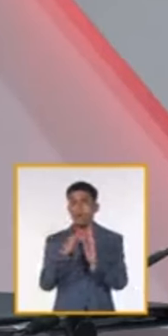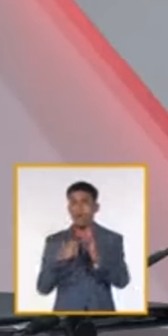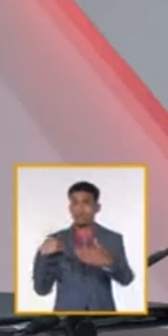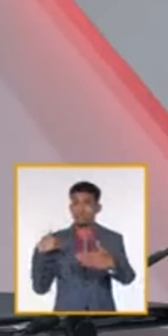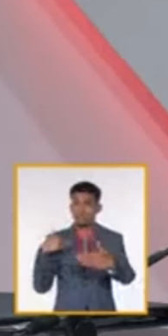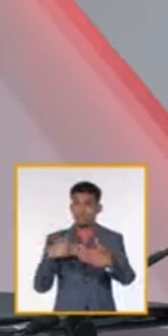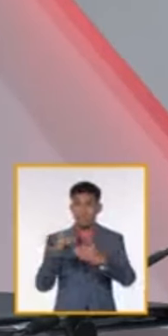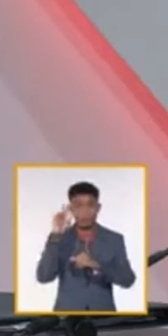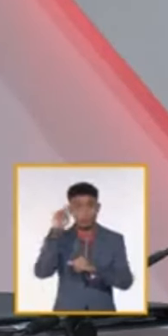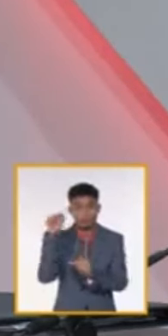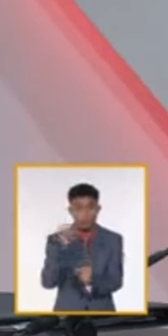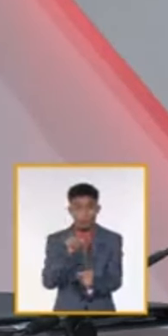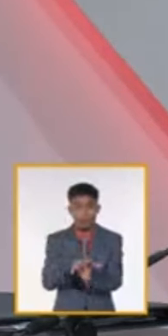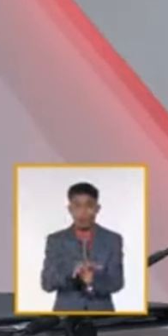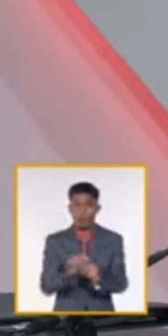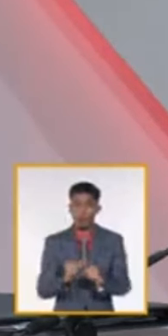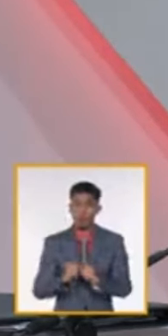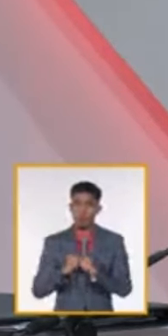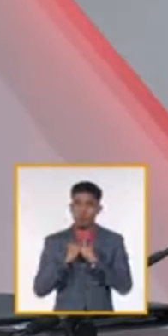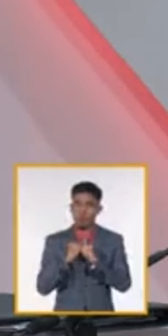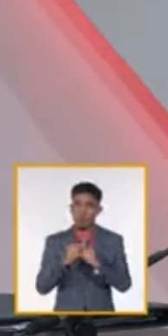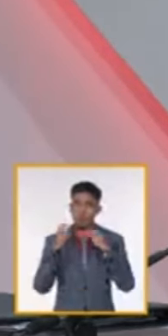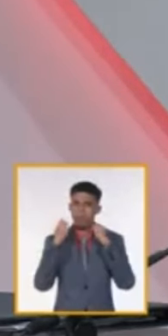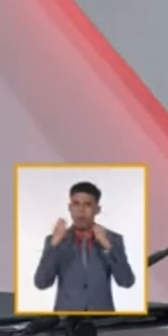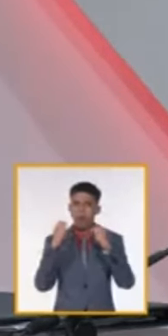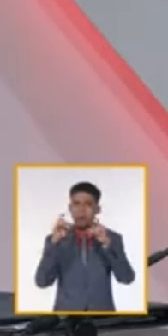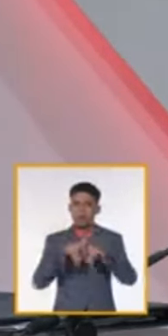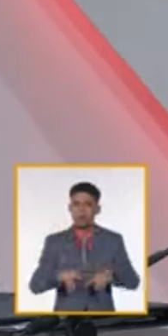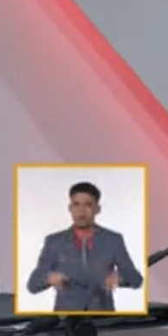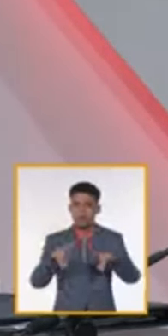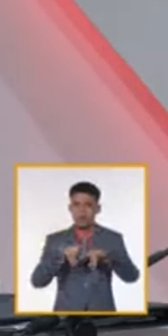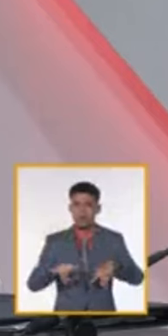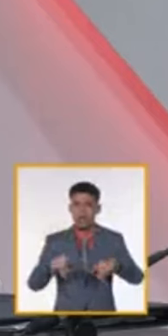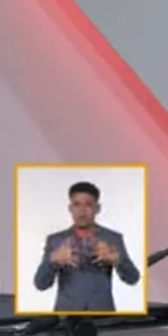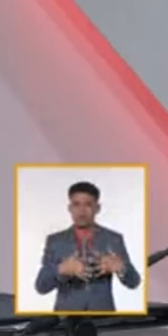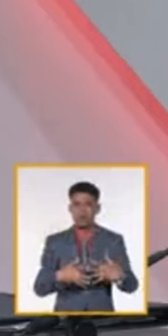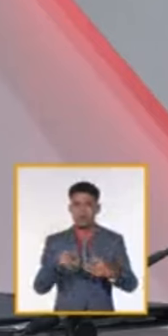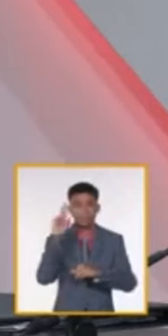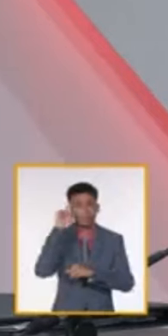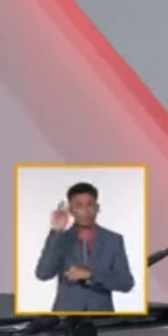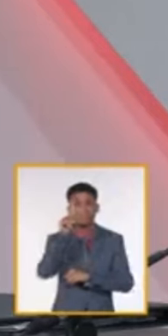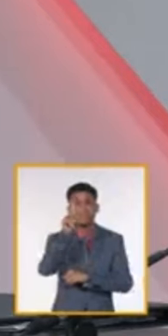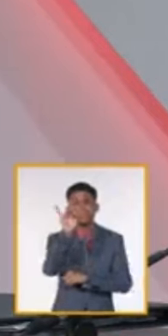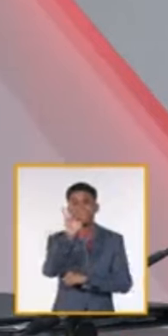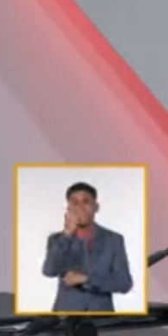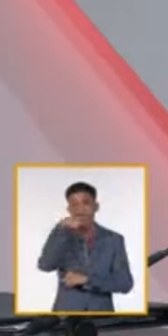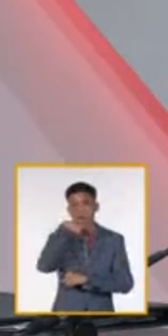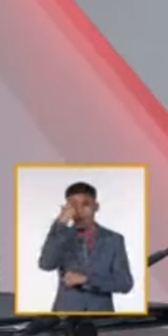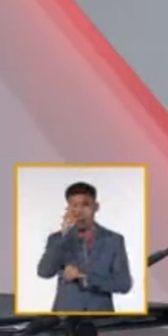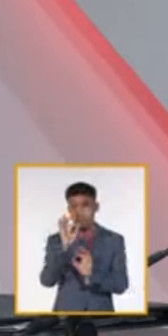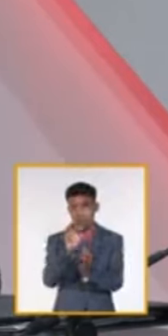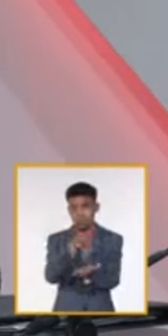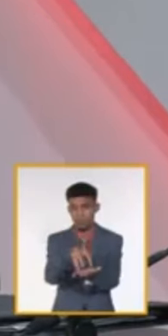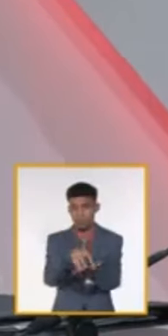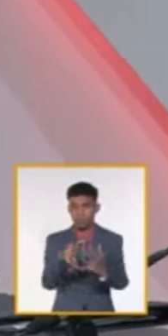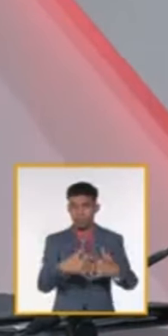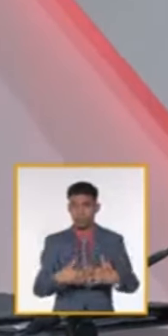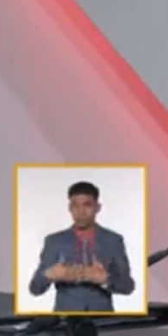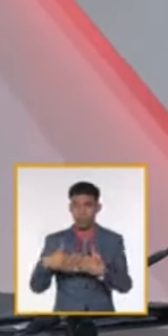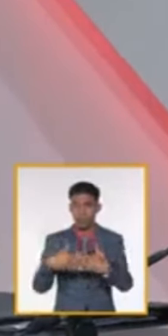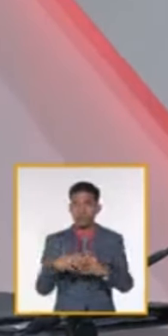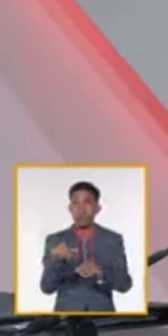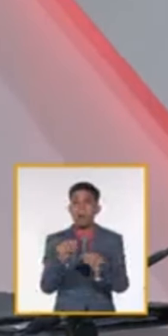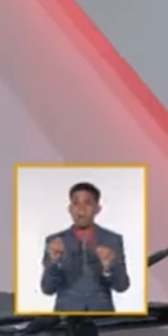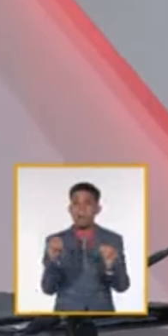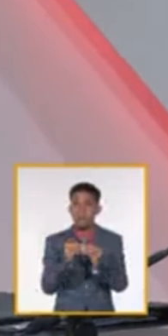iniciara con mayor fuerza la protesta en las universidades, la del 17 de abril en Columbia, que abrió el camino, que coincidió exactamente